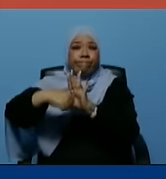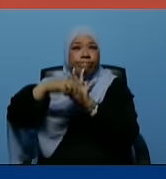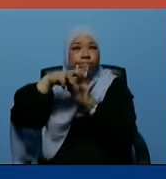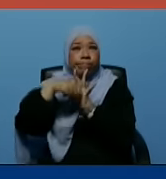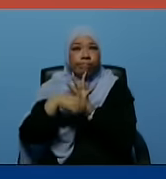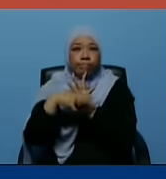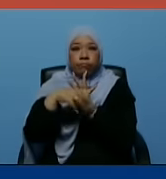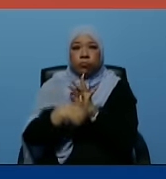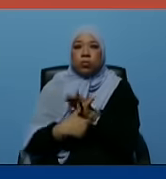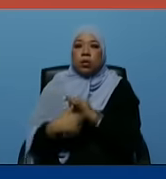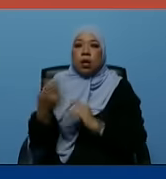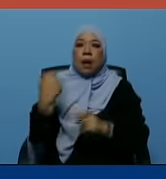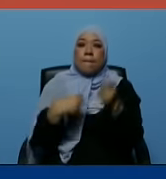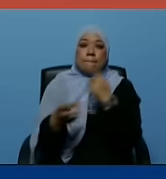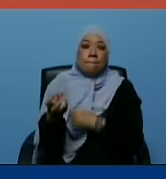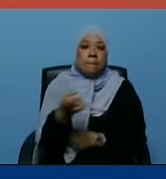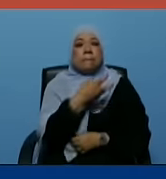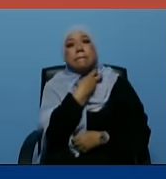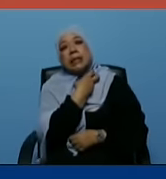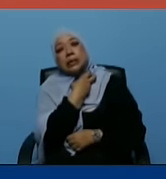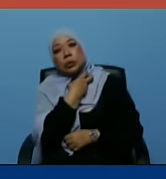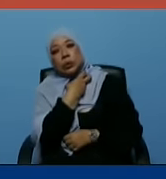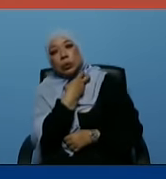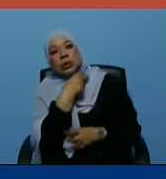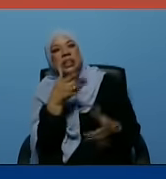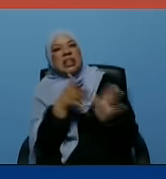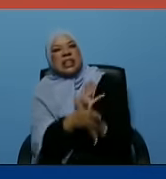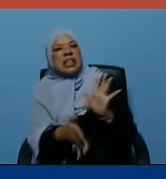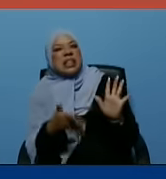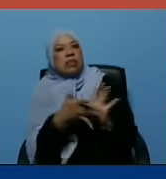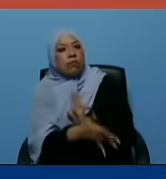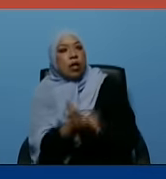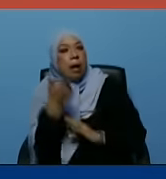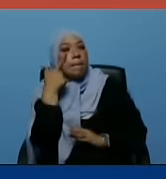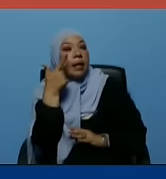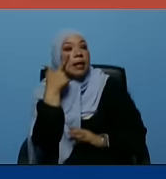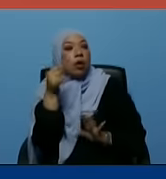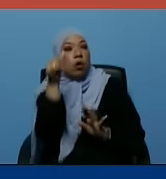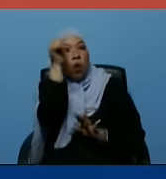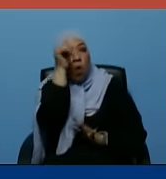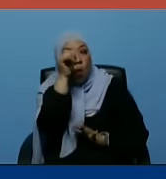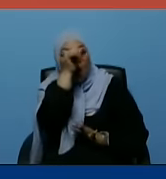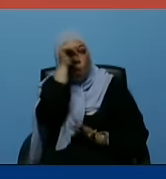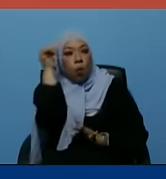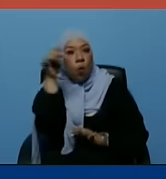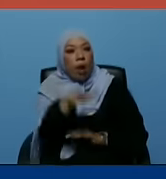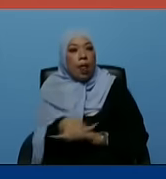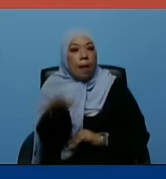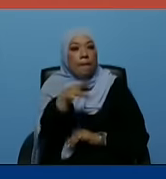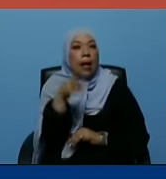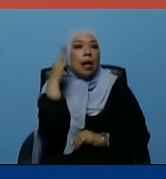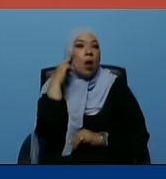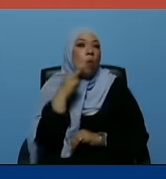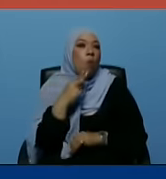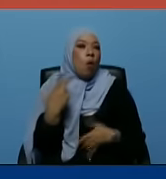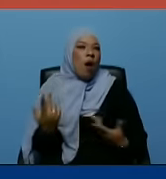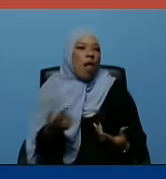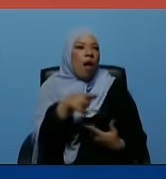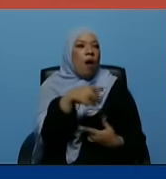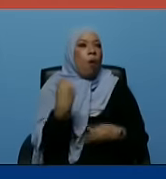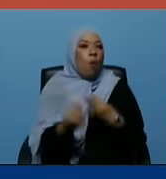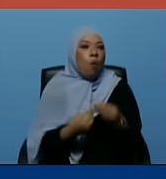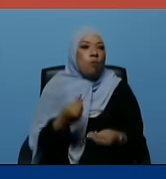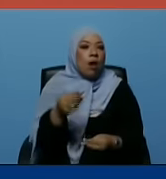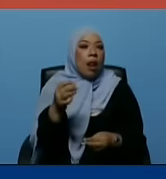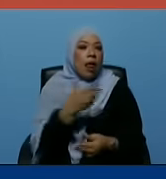Están como un vampiro a pleno sol un domingo al mediodía en la Plaza Bolívar, sedientos